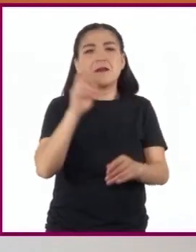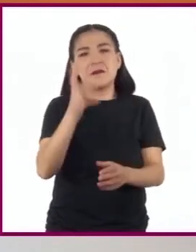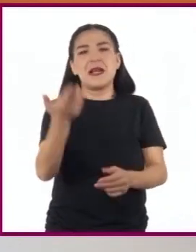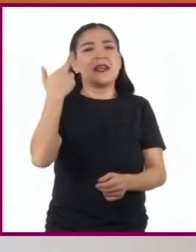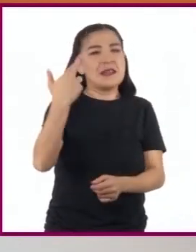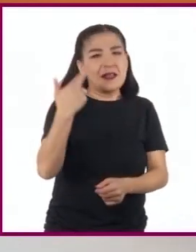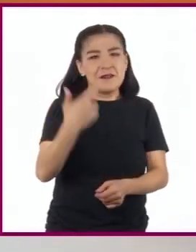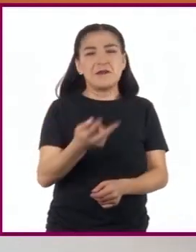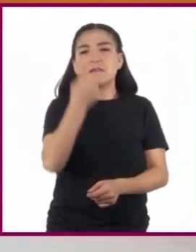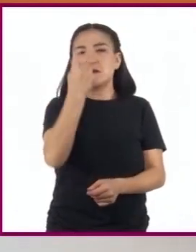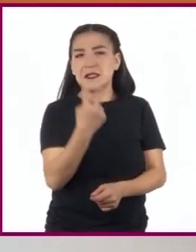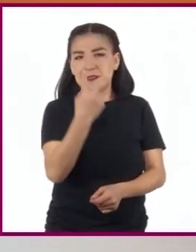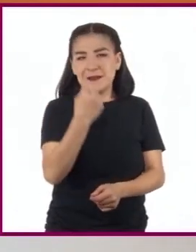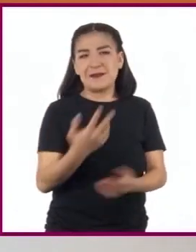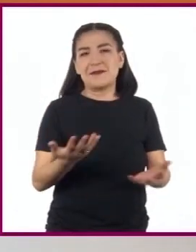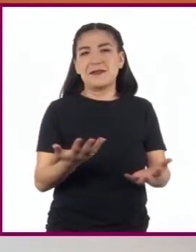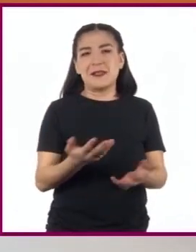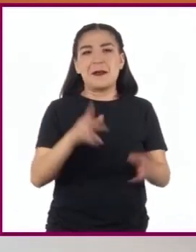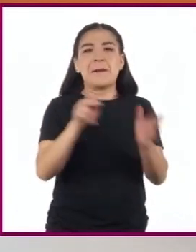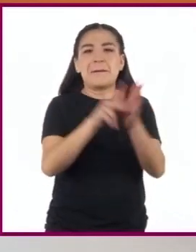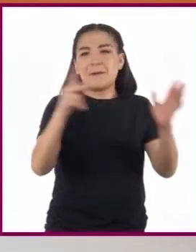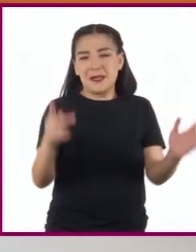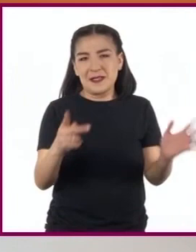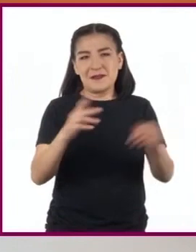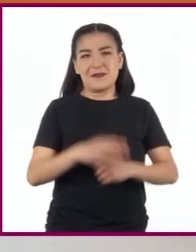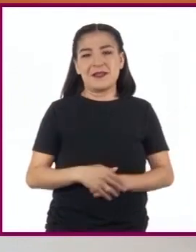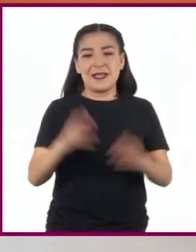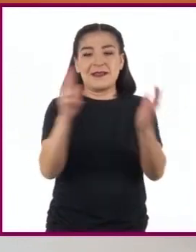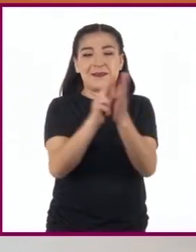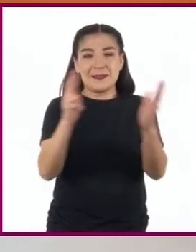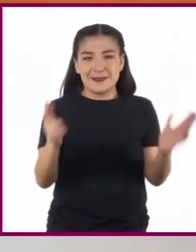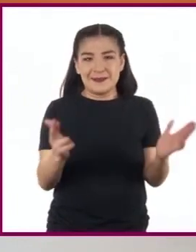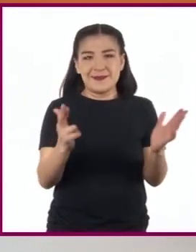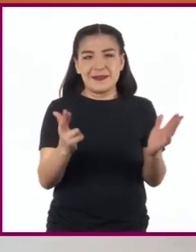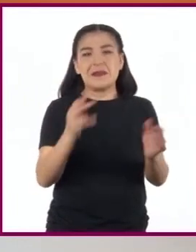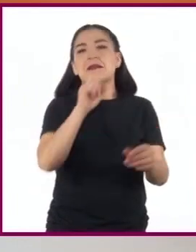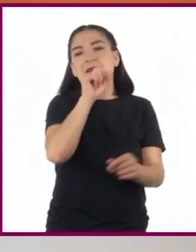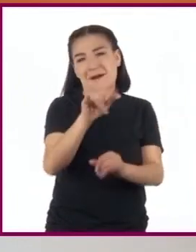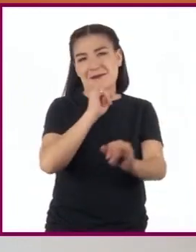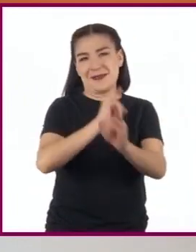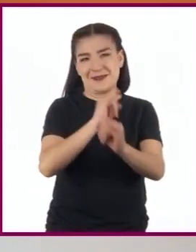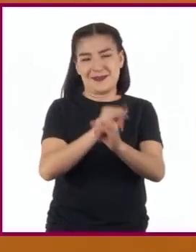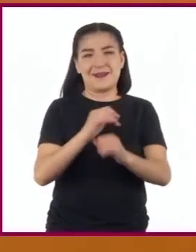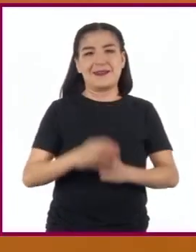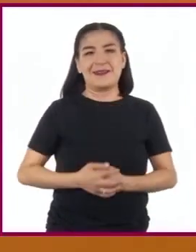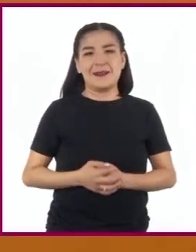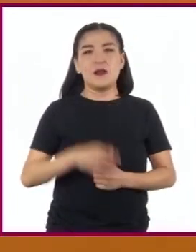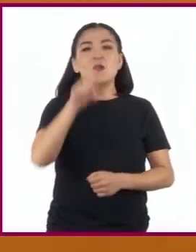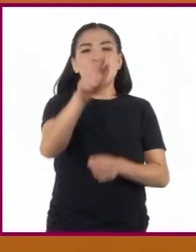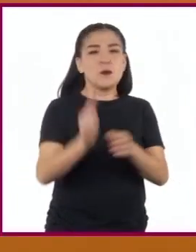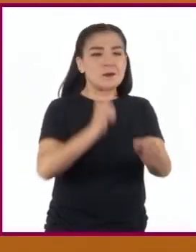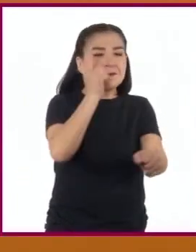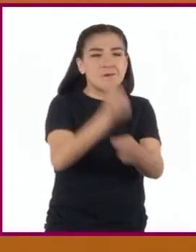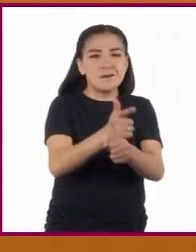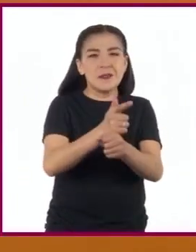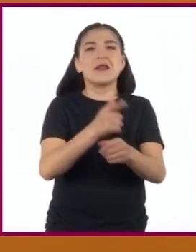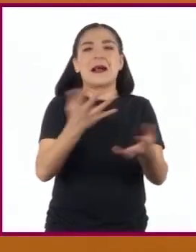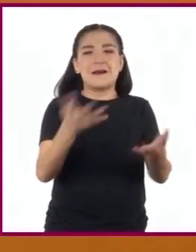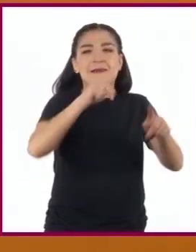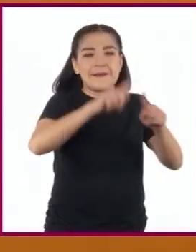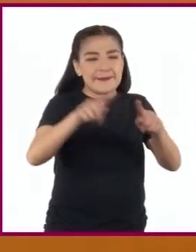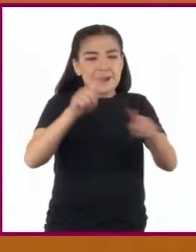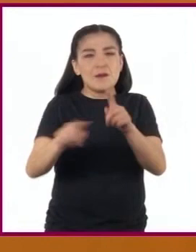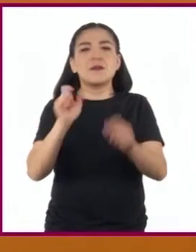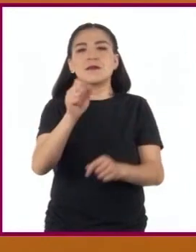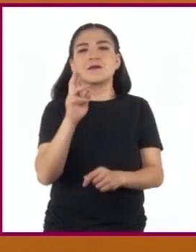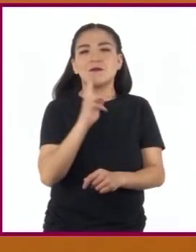radio, televisión, periódicos, revistas o internet, identificando las distintas